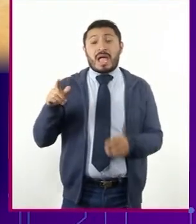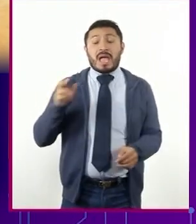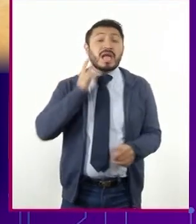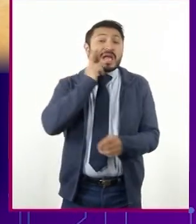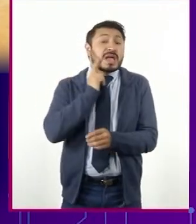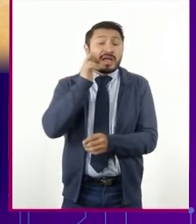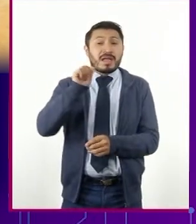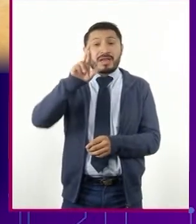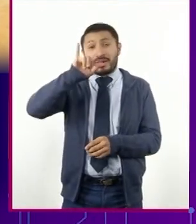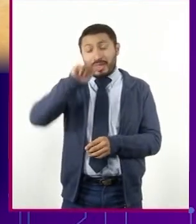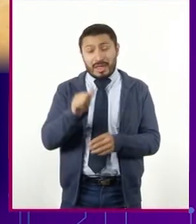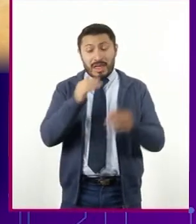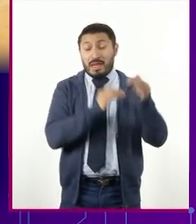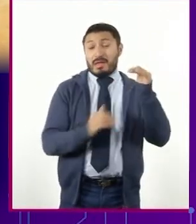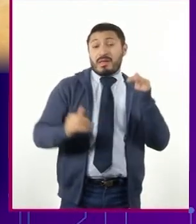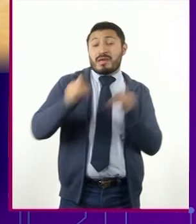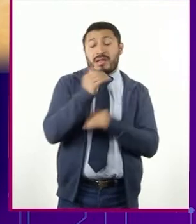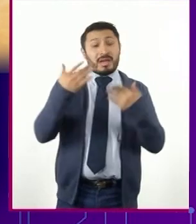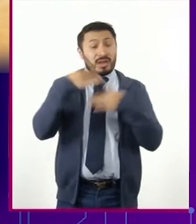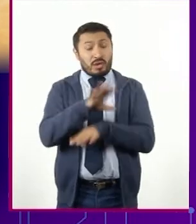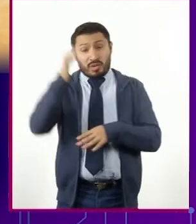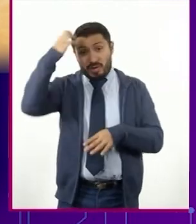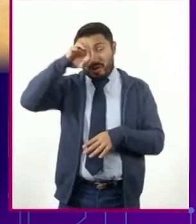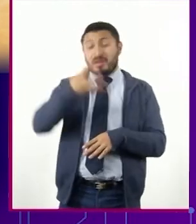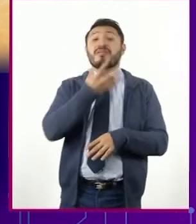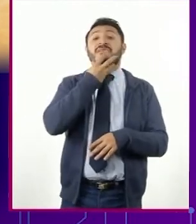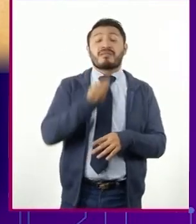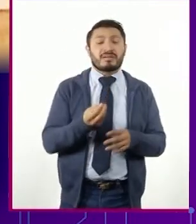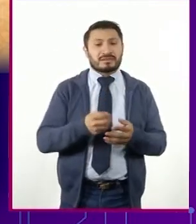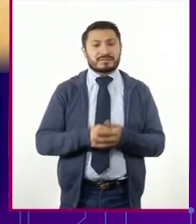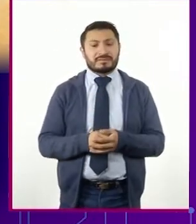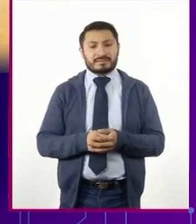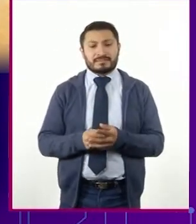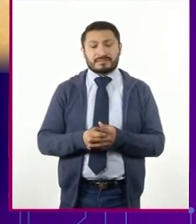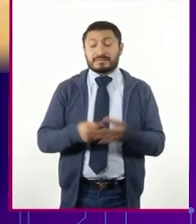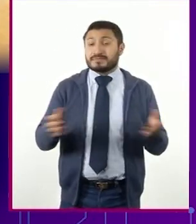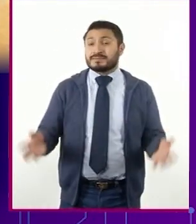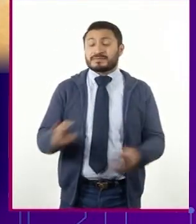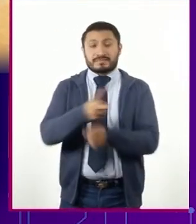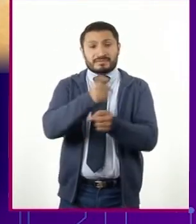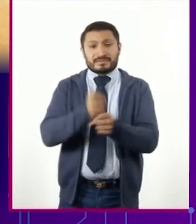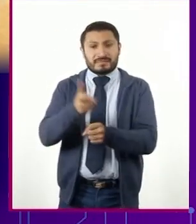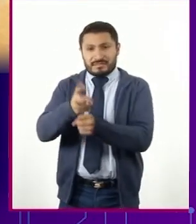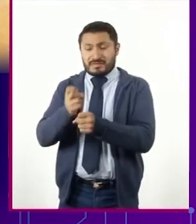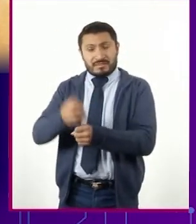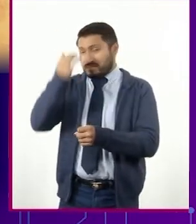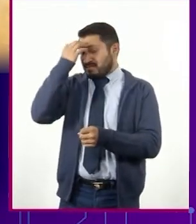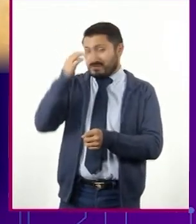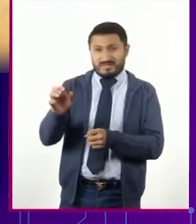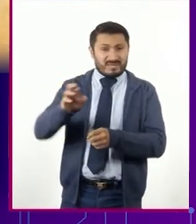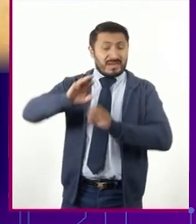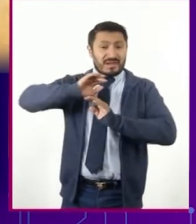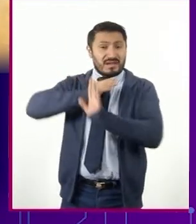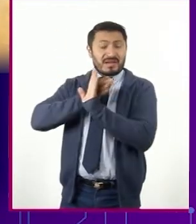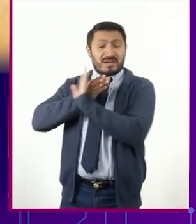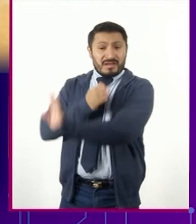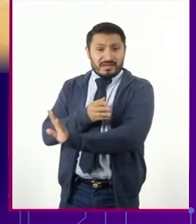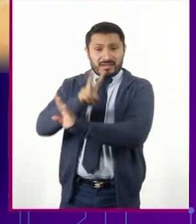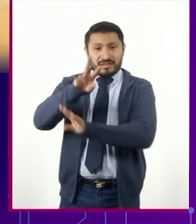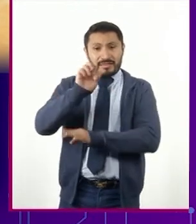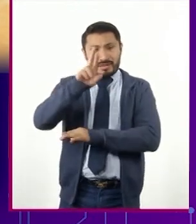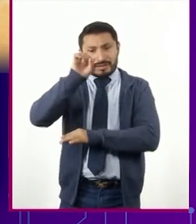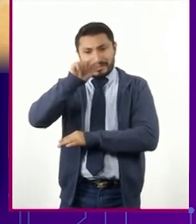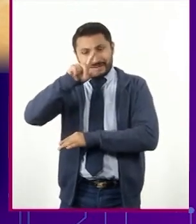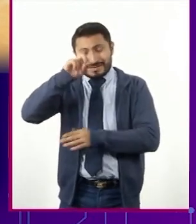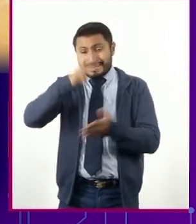raza aria respecto de extranjeros y judíos. Exhortó a desconocer el Tratado de Versalles y planteó la idea